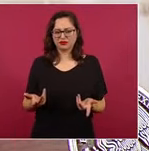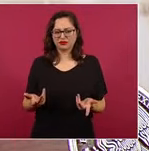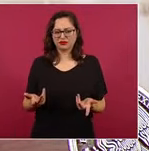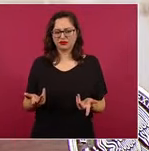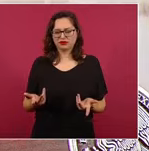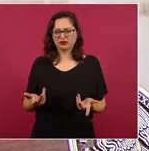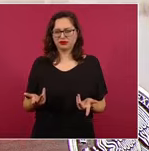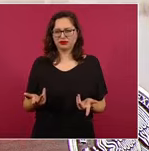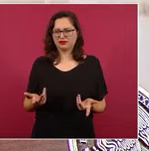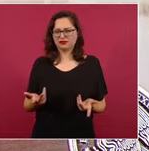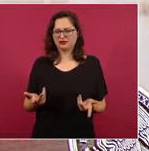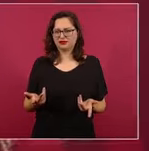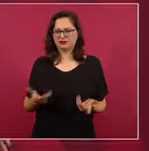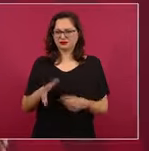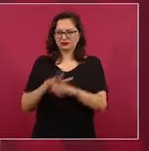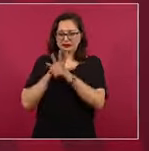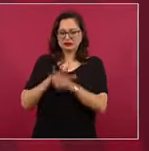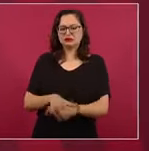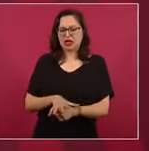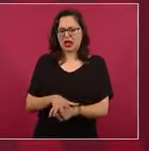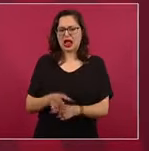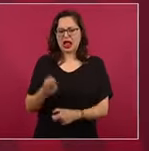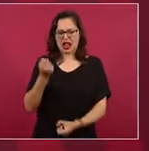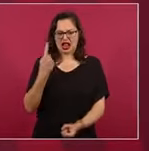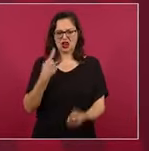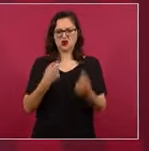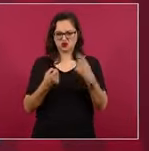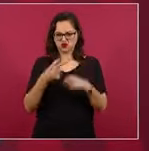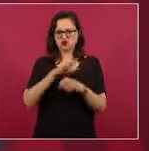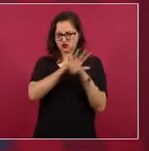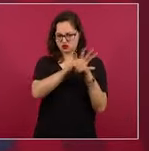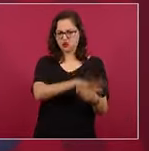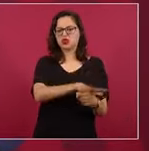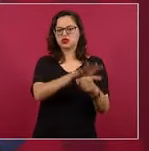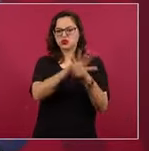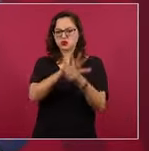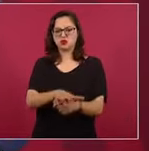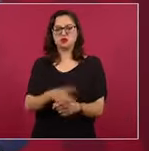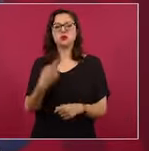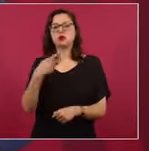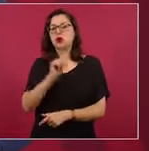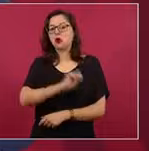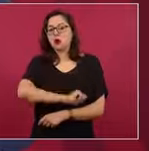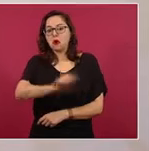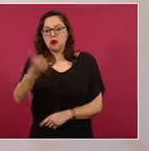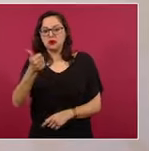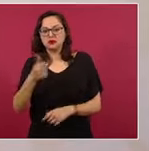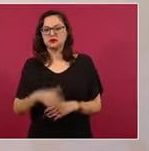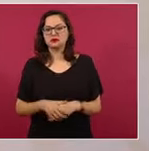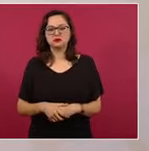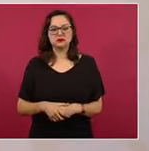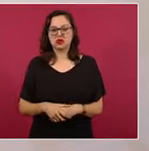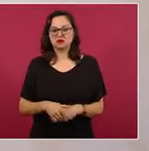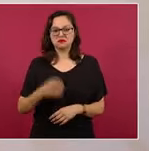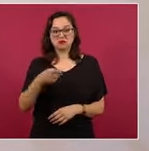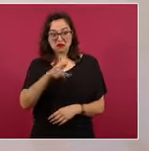Pero en algunos casos, por decir, vamos en contra,